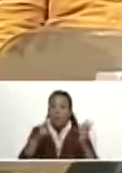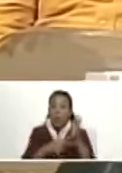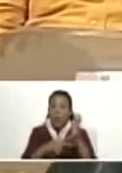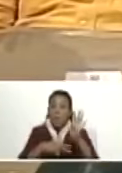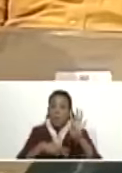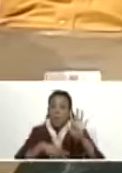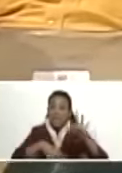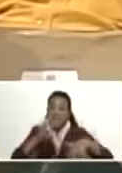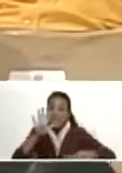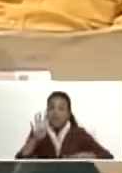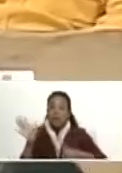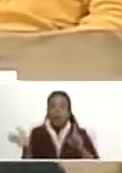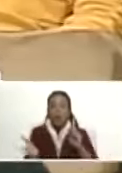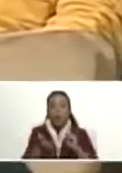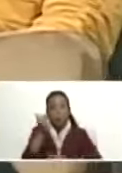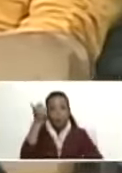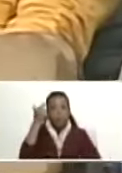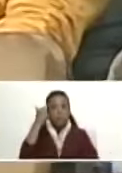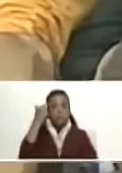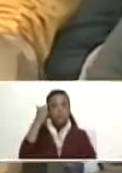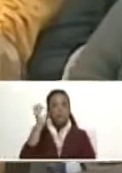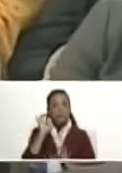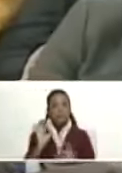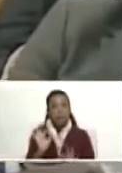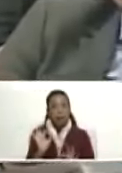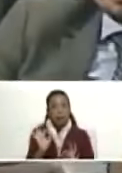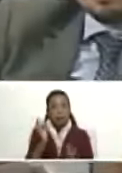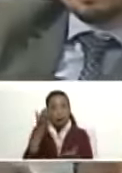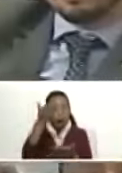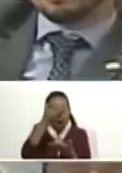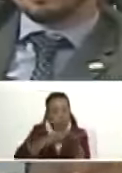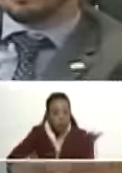2015, se hace un descubrimiento grande, importante,